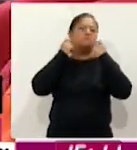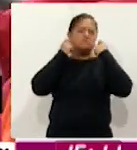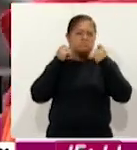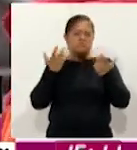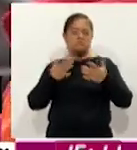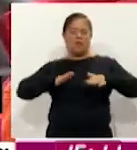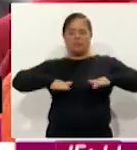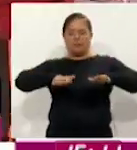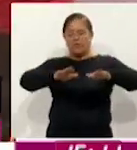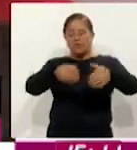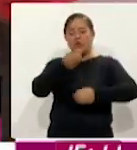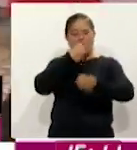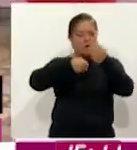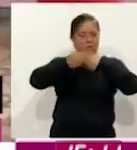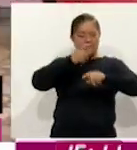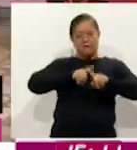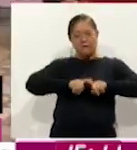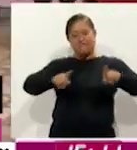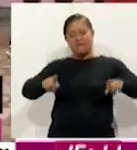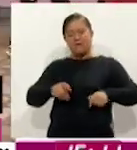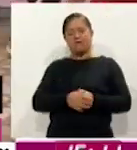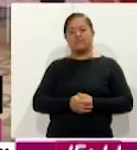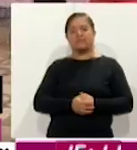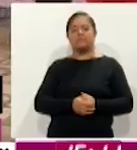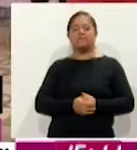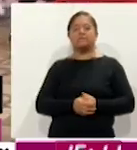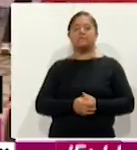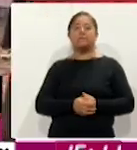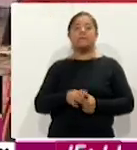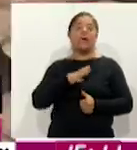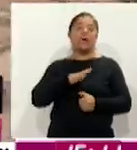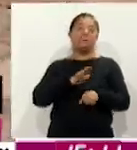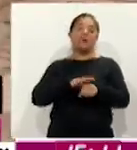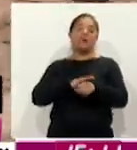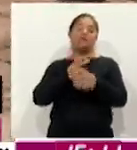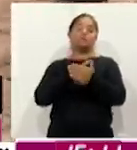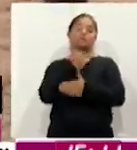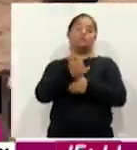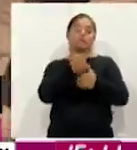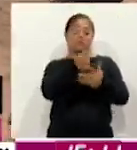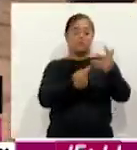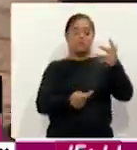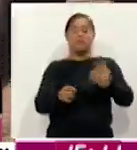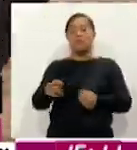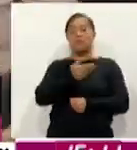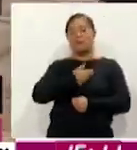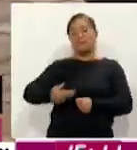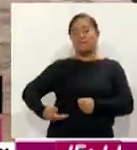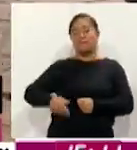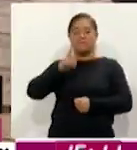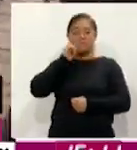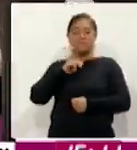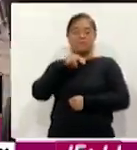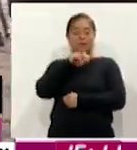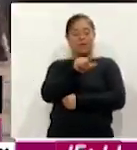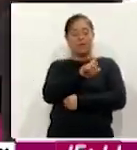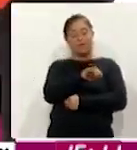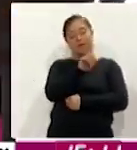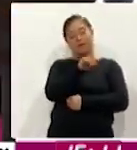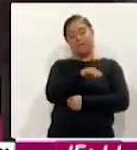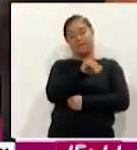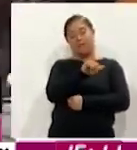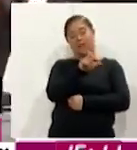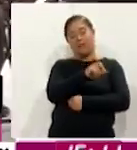alimentos procesados, entre muchos más. En este sentido, la presidenta de Amajac, Nancy Cortés Vázquez,